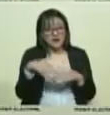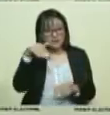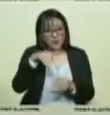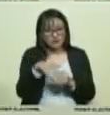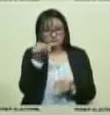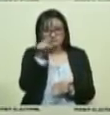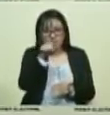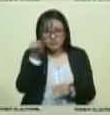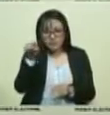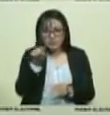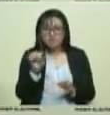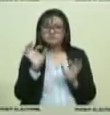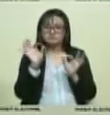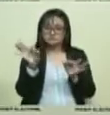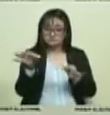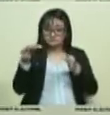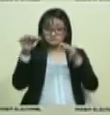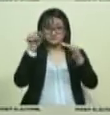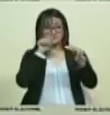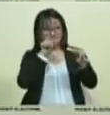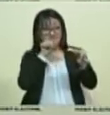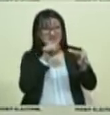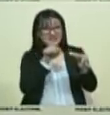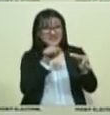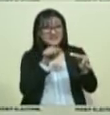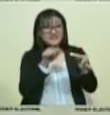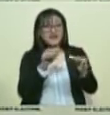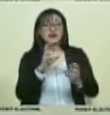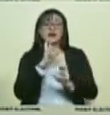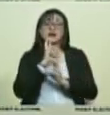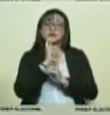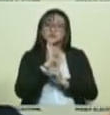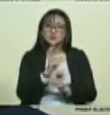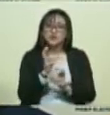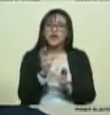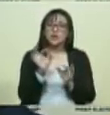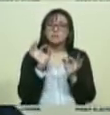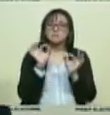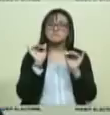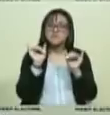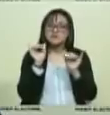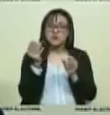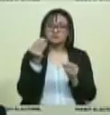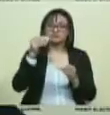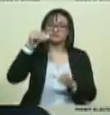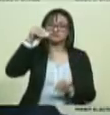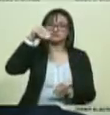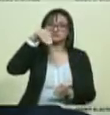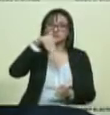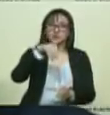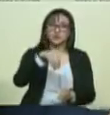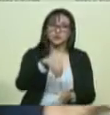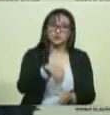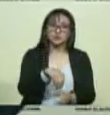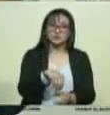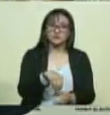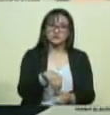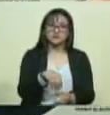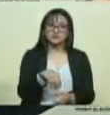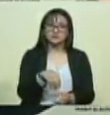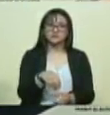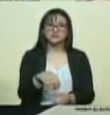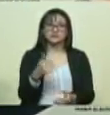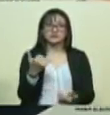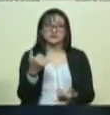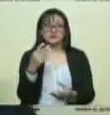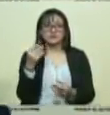sea el resultado que se recuente, que se proclame, pues quien no haya estado aquí en